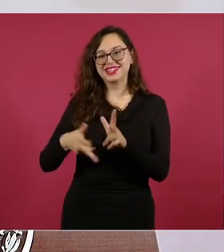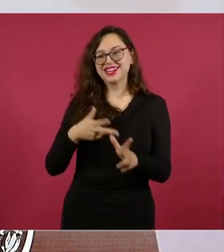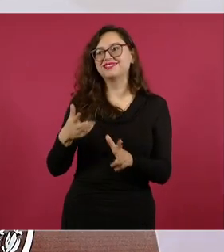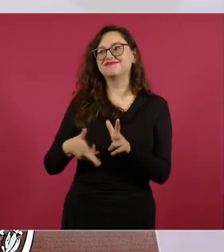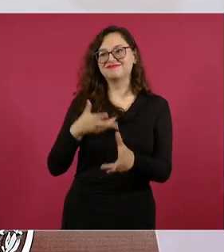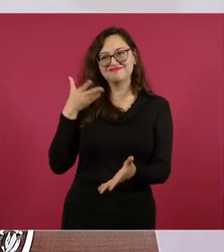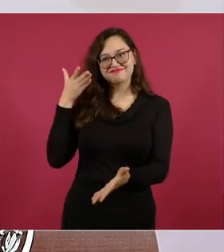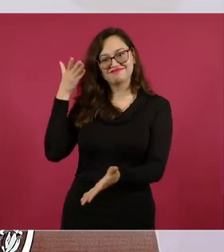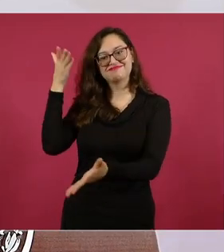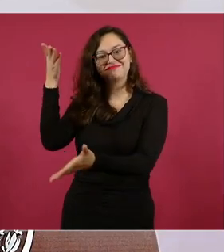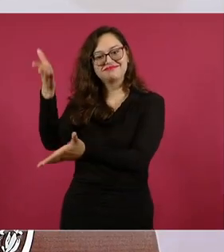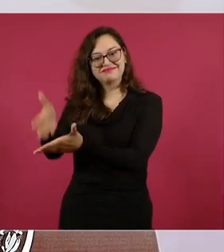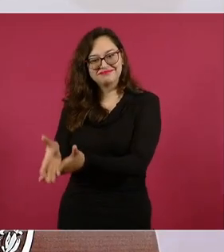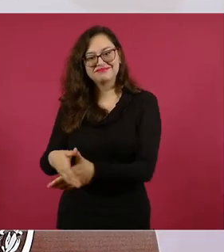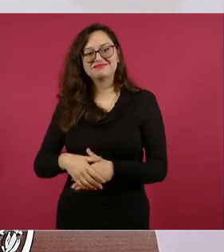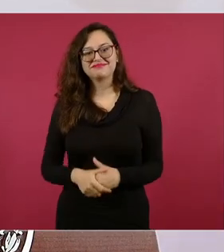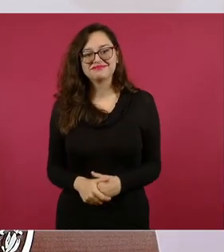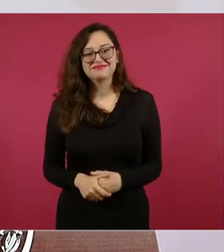pasajeros.